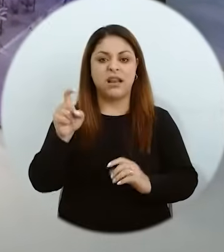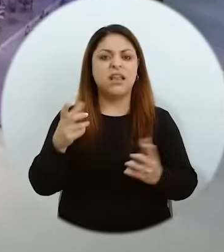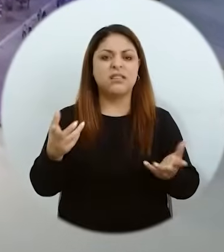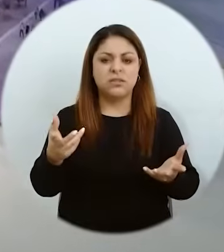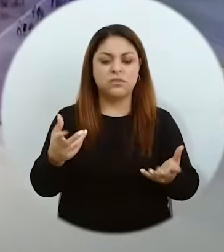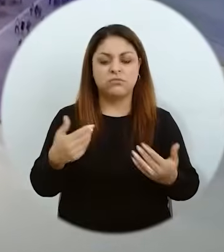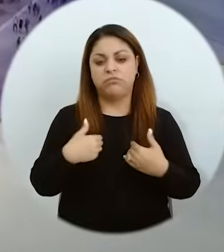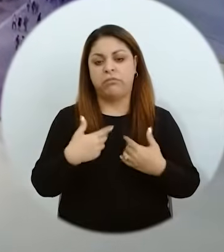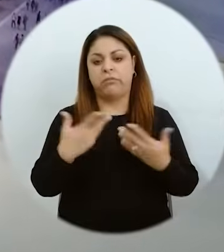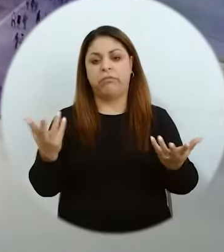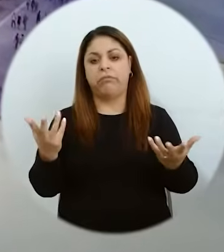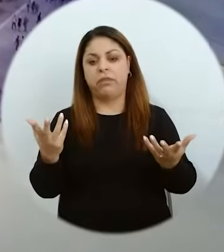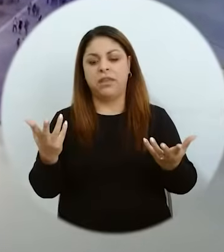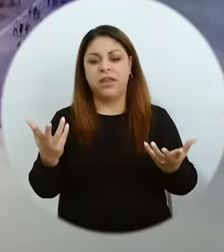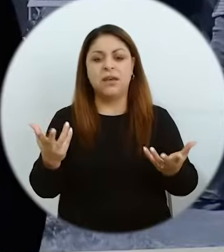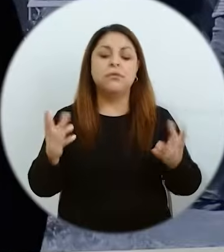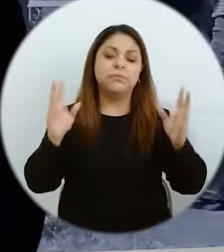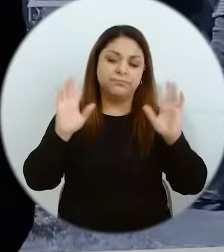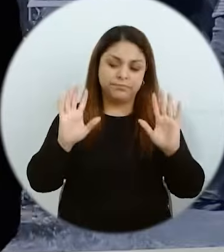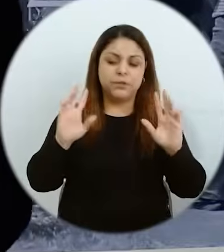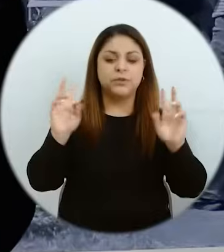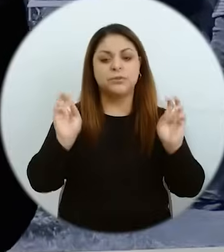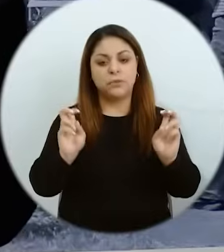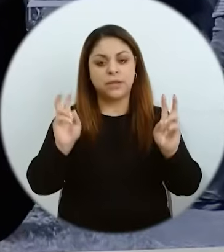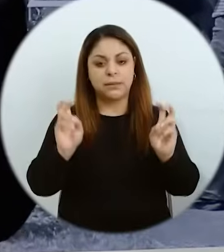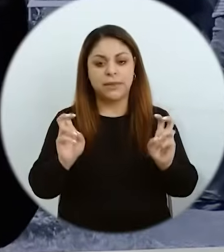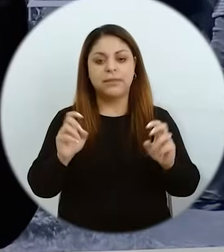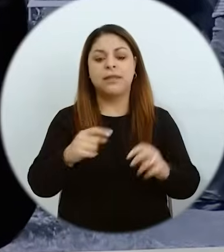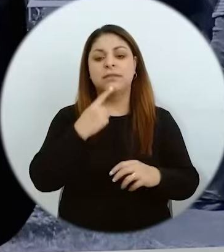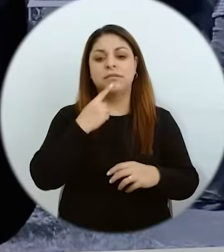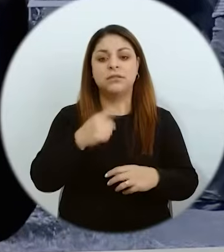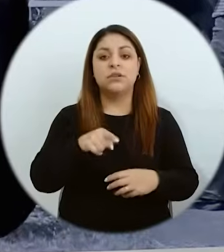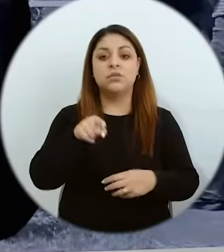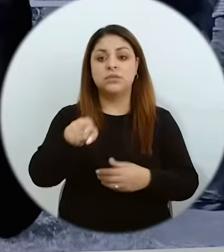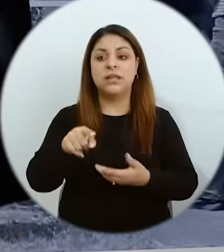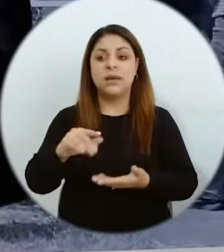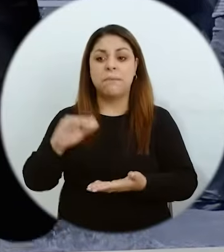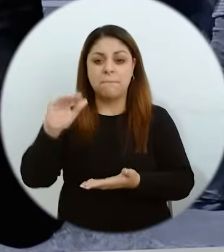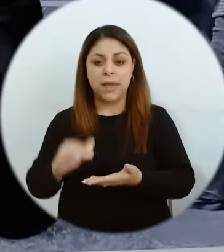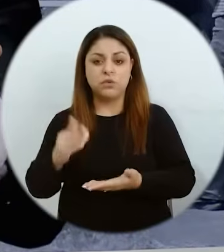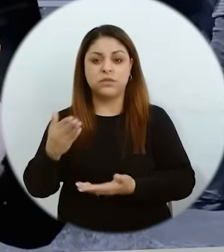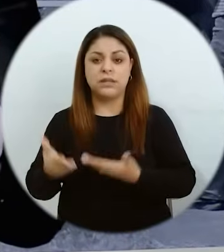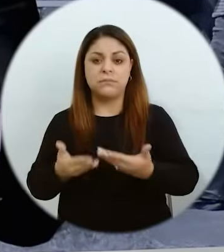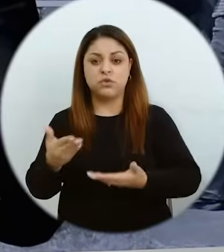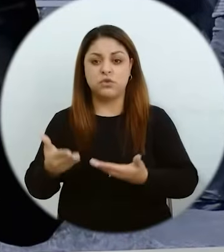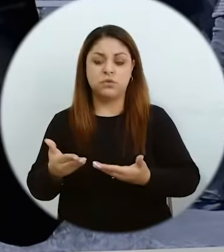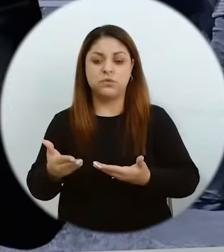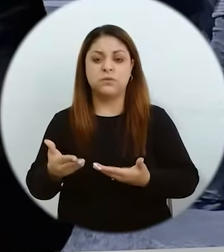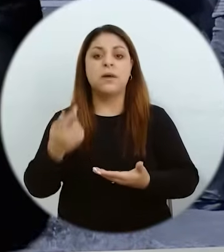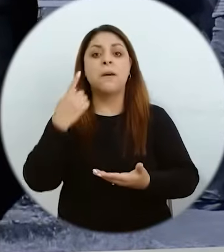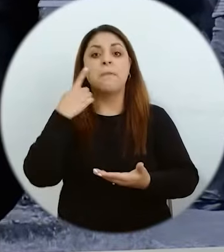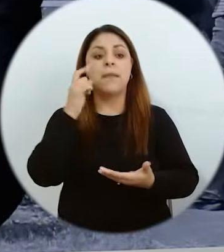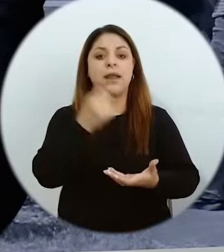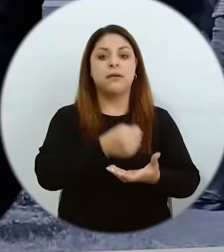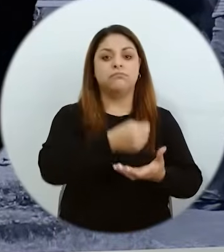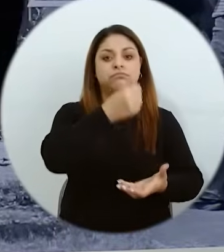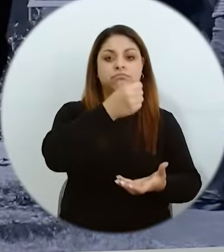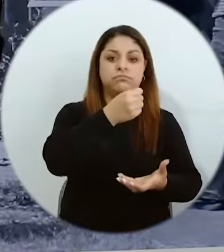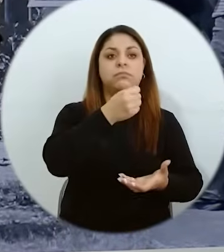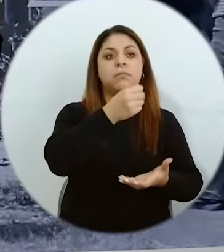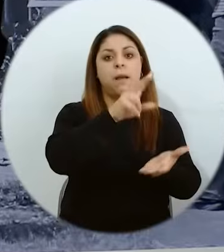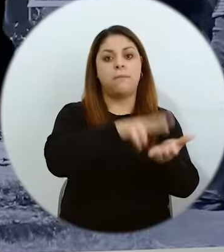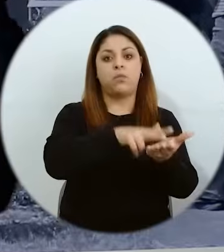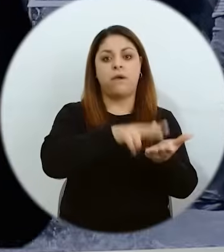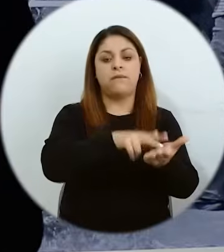¿Qué es la regla fiscal? No sé qué es. Pero la regla fiscal supone que usted reduce servicios para que el